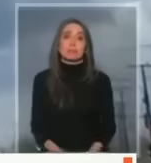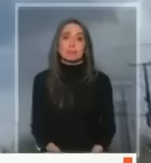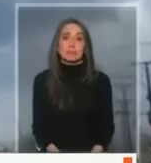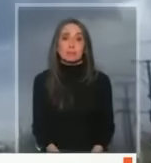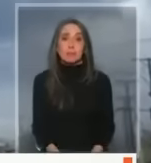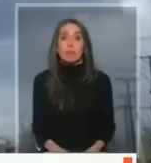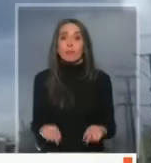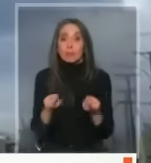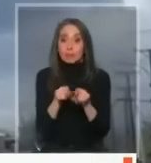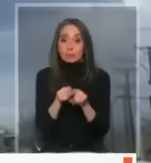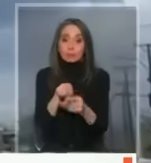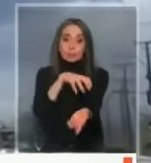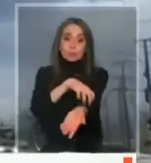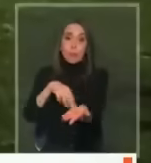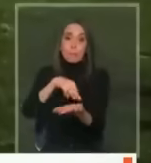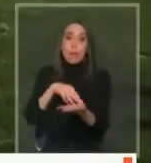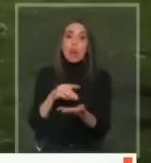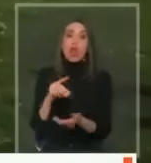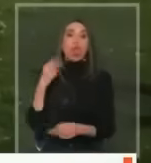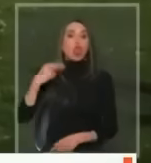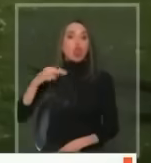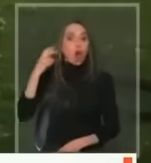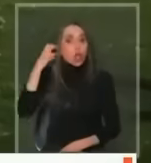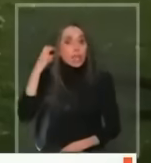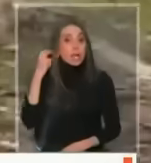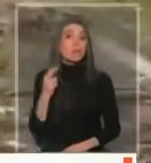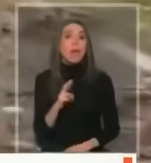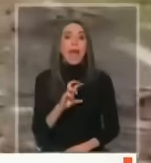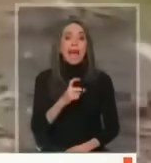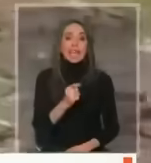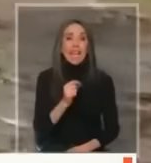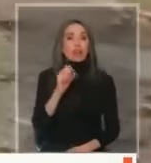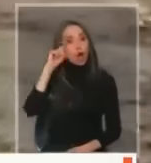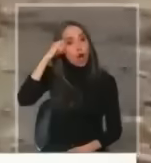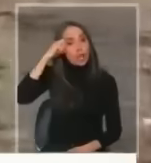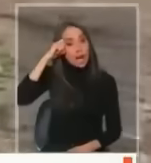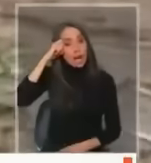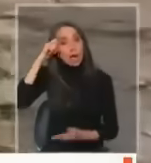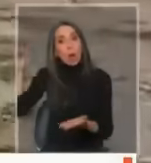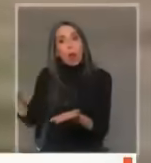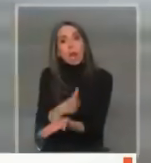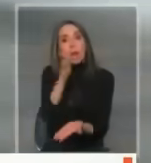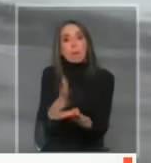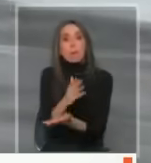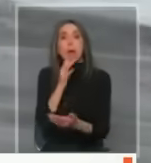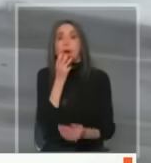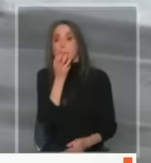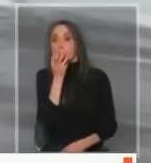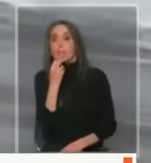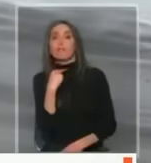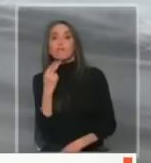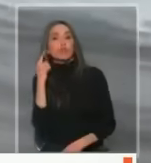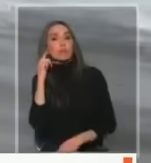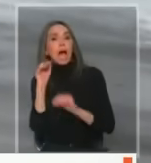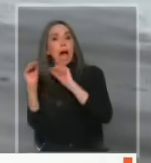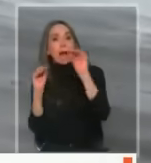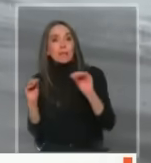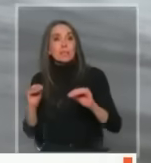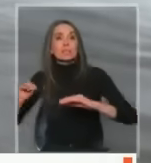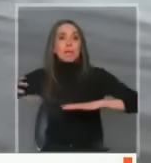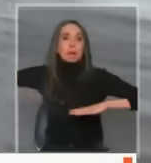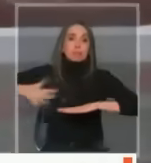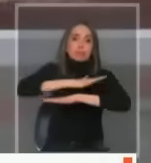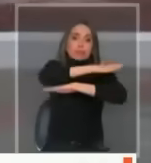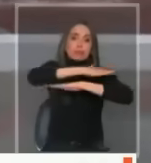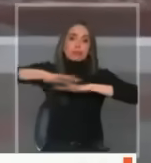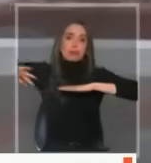Y al igual que Maule, Doñigüe, Rengo y Rancagua también se sumaron a las labores de limpieza. De marejadas también conoció